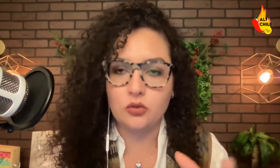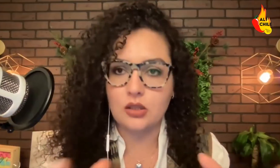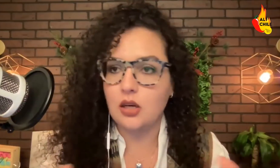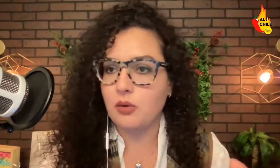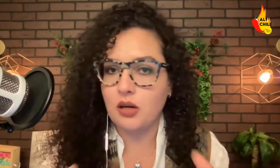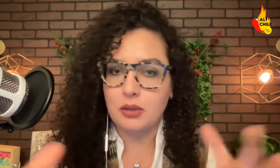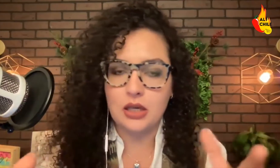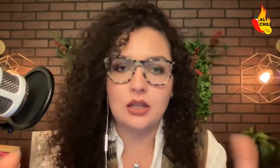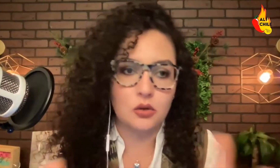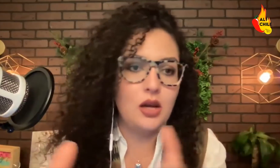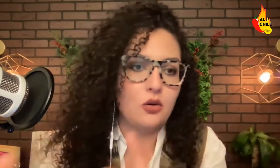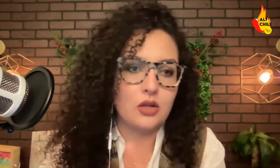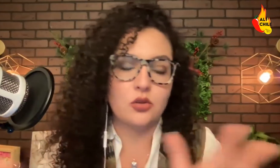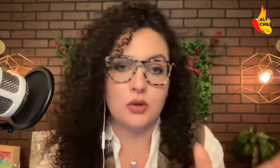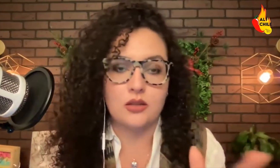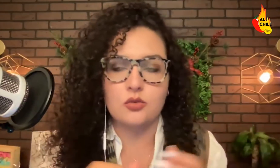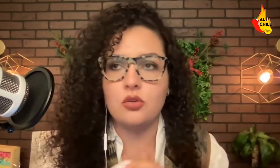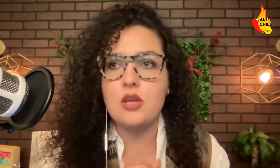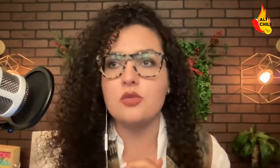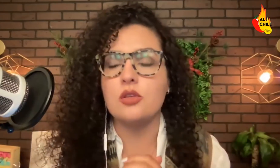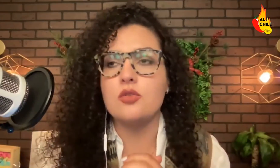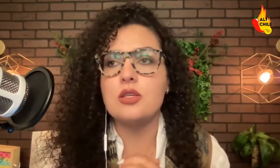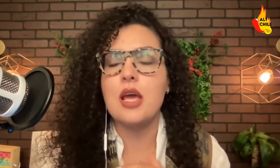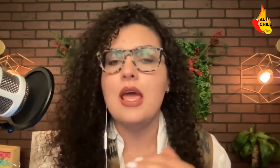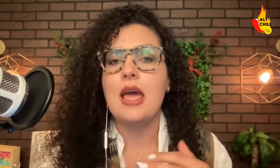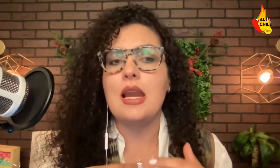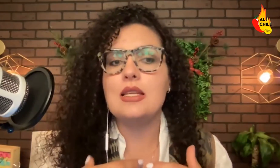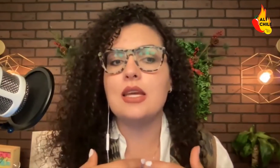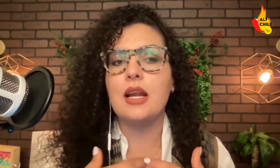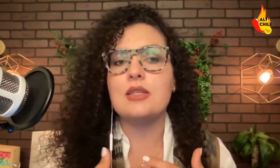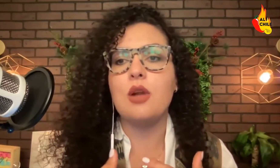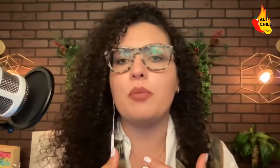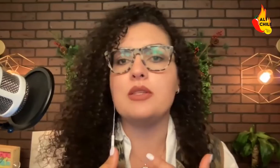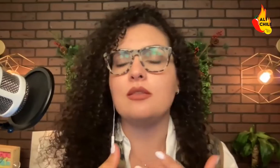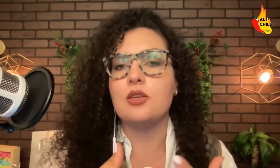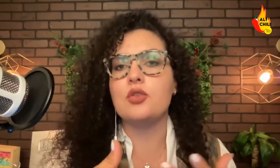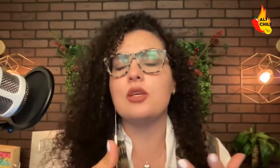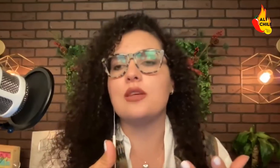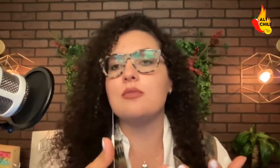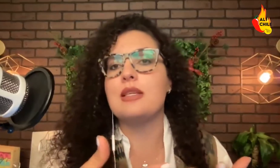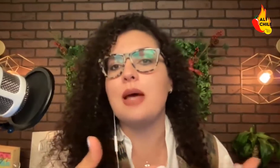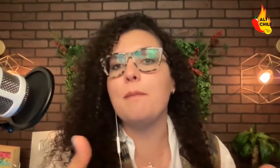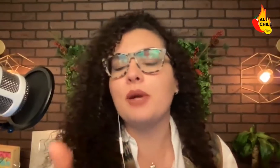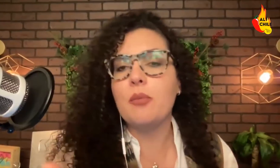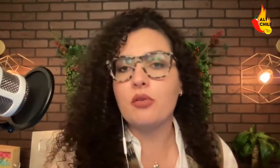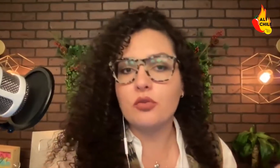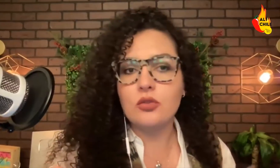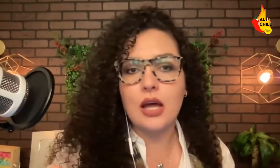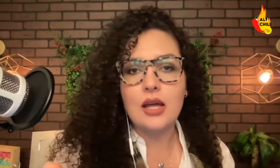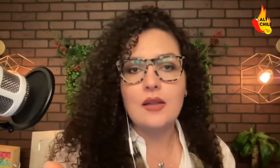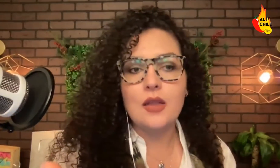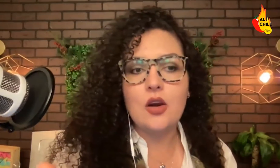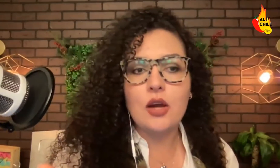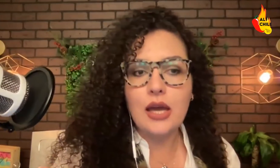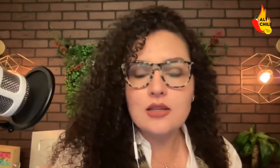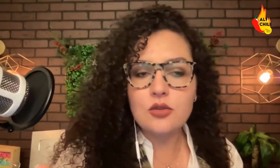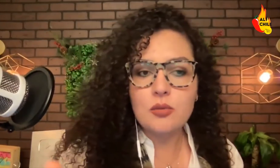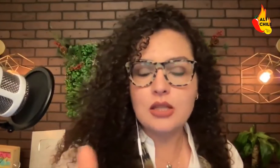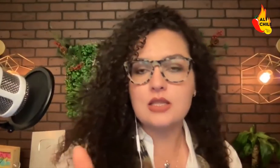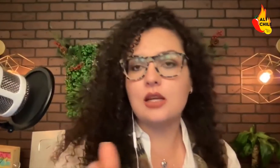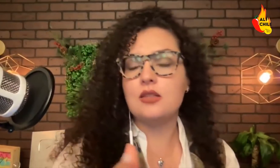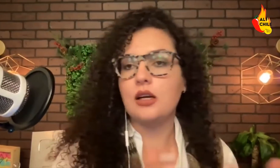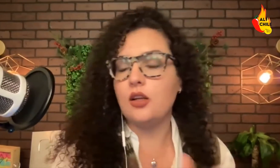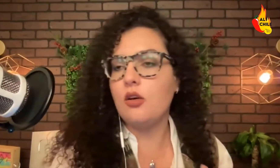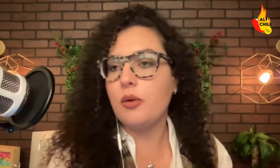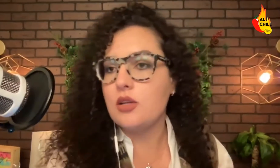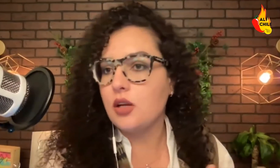los expertos que tiene Morena en materia electoral, Horacio Duarte es uno de ellos. Entonces, él es quien hace una presentación quizás más amplia y profunda de lo que es,